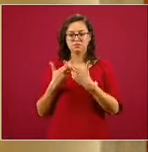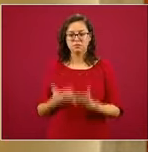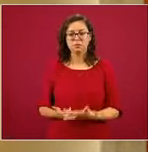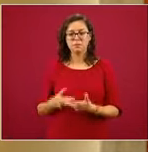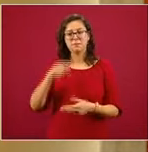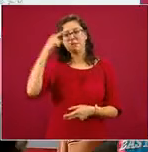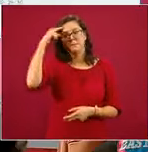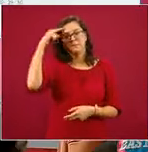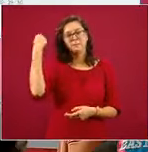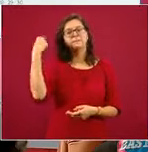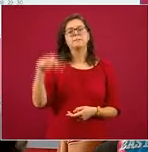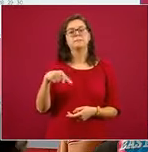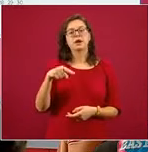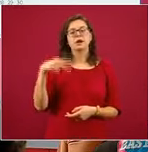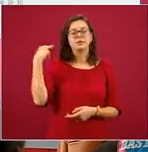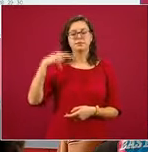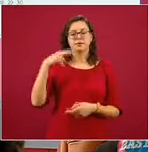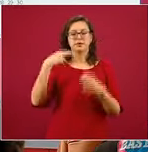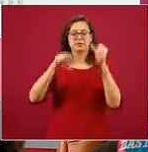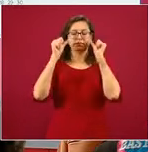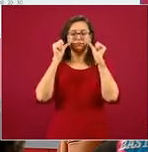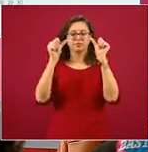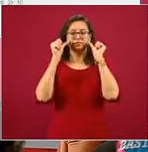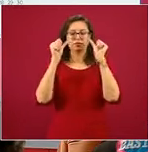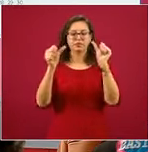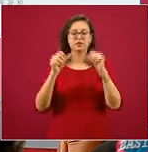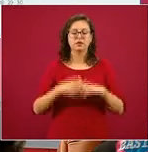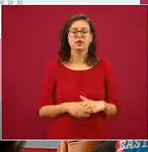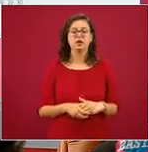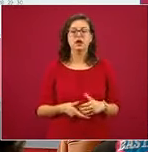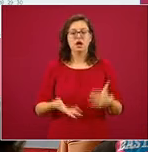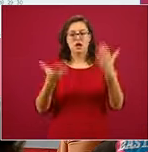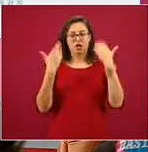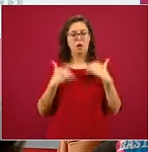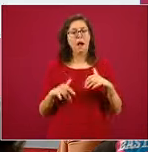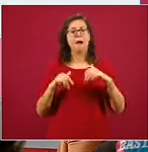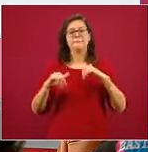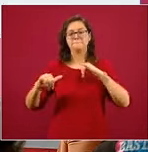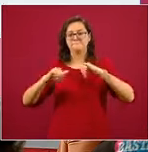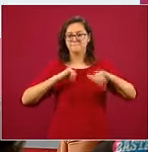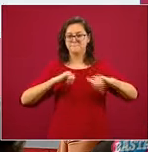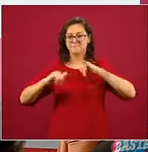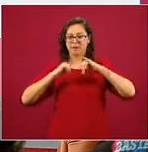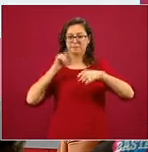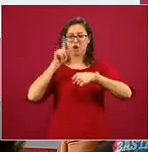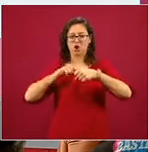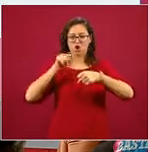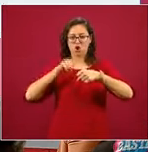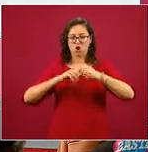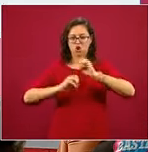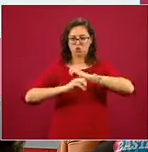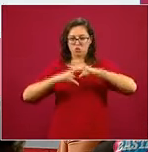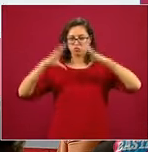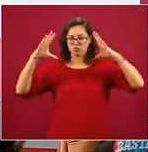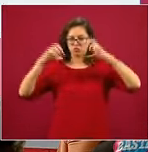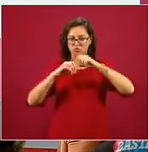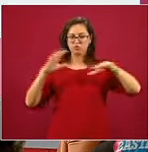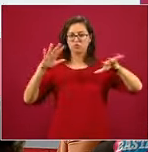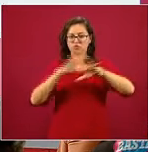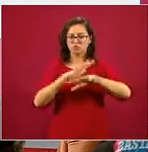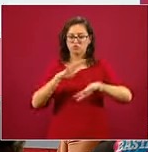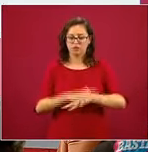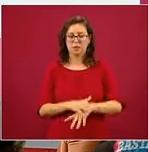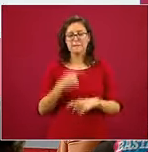los ciudadanos de Veracruz. Veamos el mapa animado municipal de Veracruz. Semana